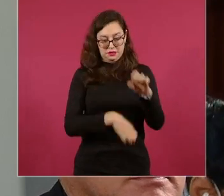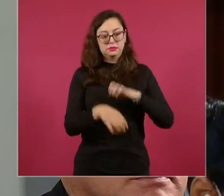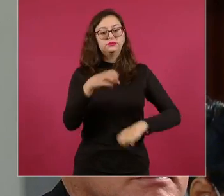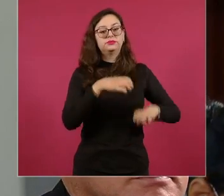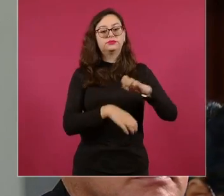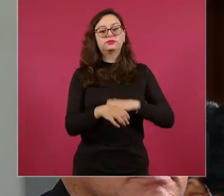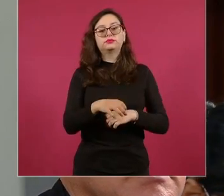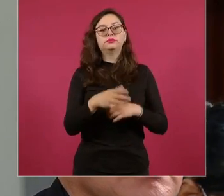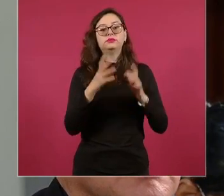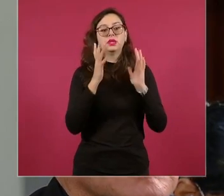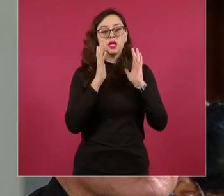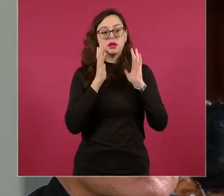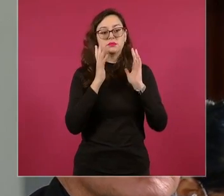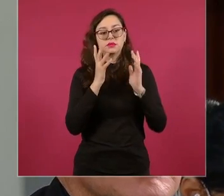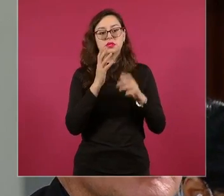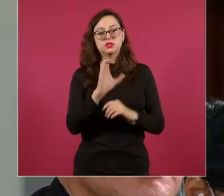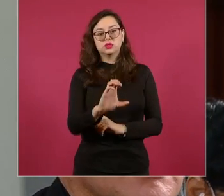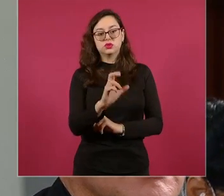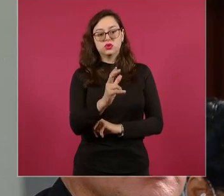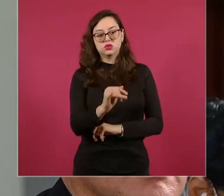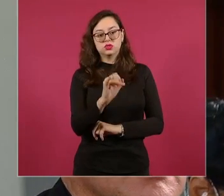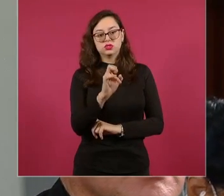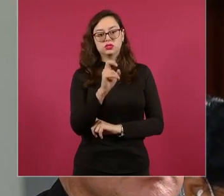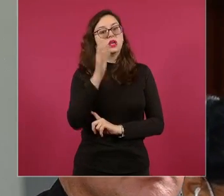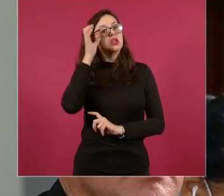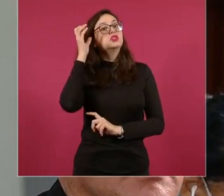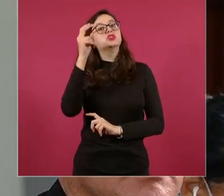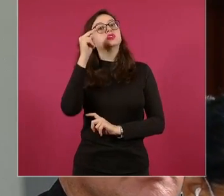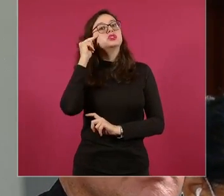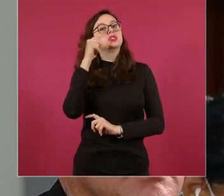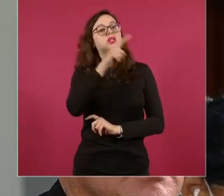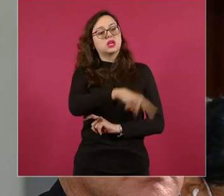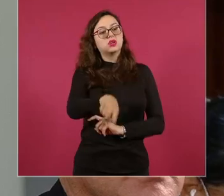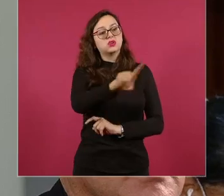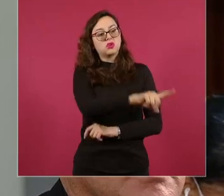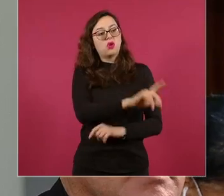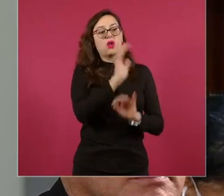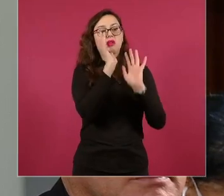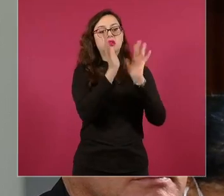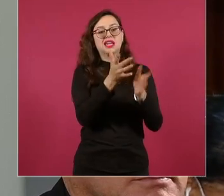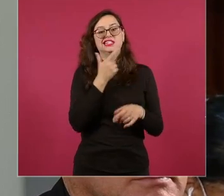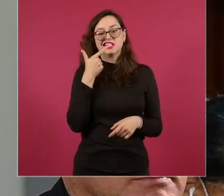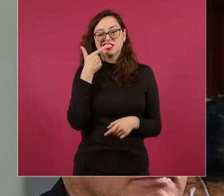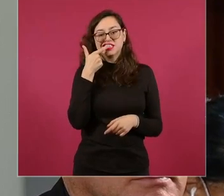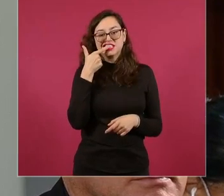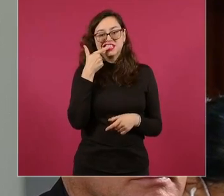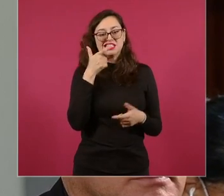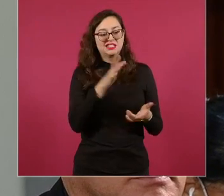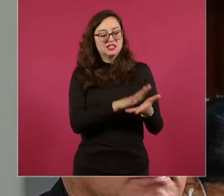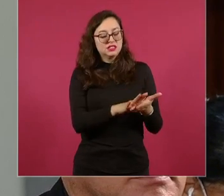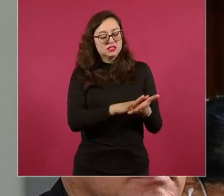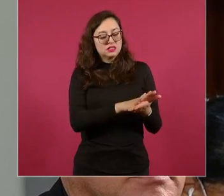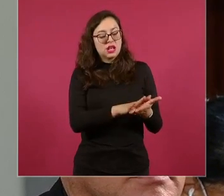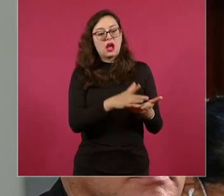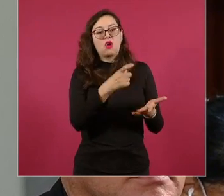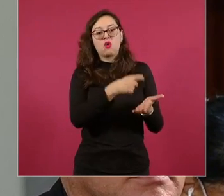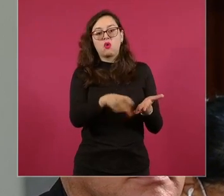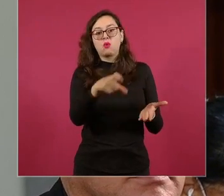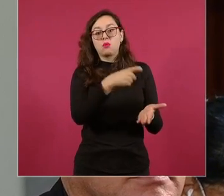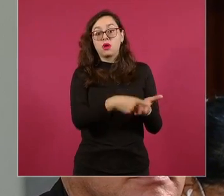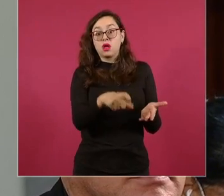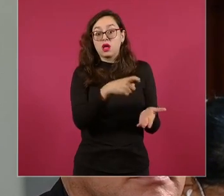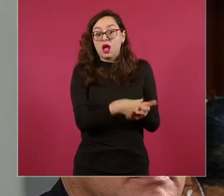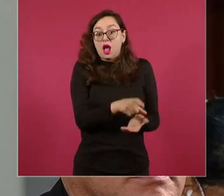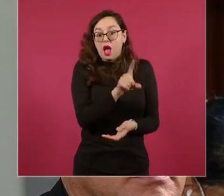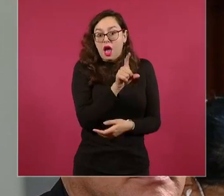losetas sin permiso de aguas ni permisos para comprar pipas usted ya conoce a los afectados porque los ayudó a